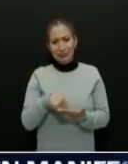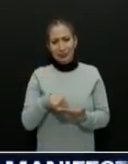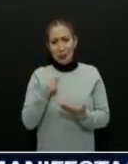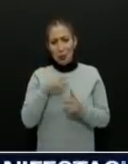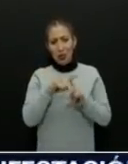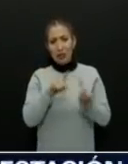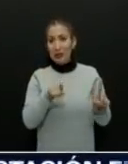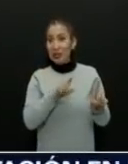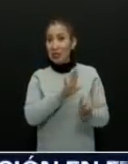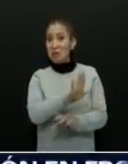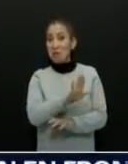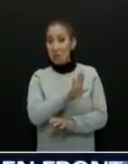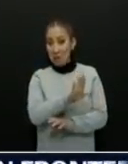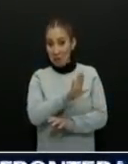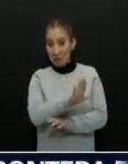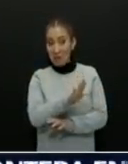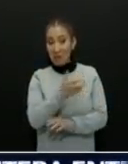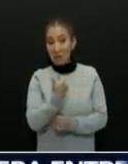distingue.